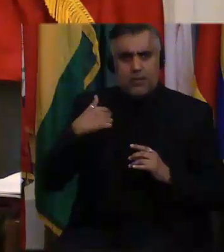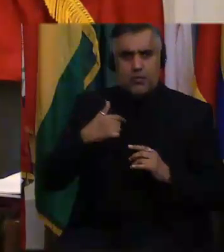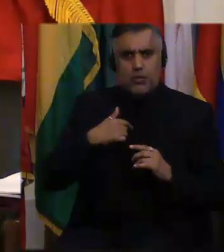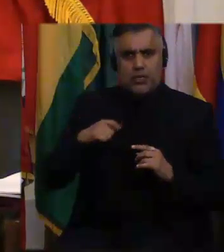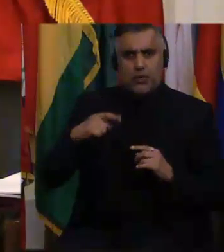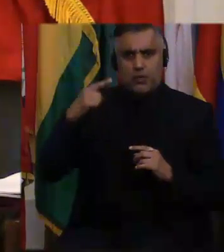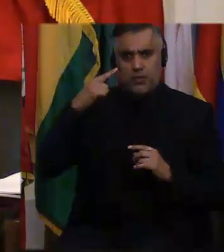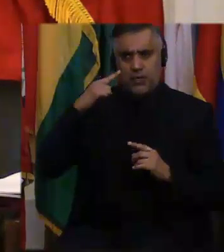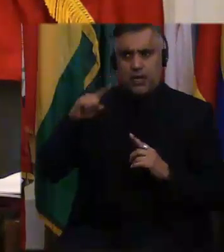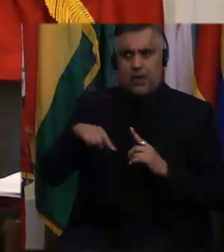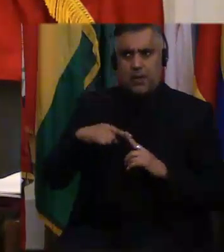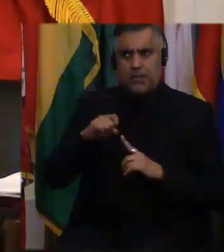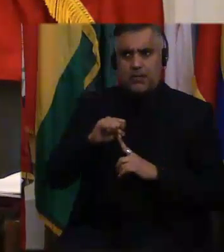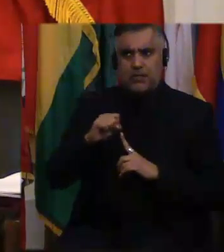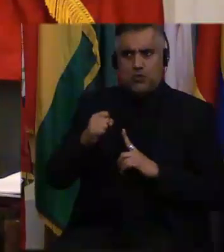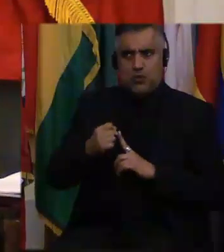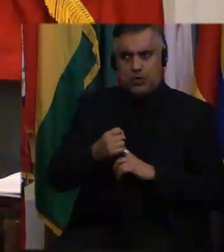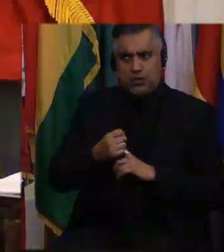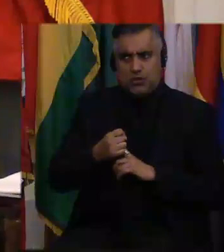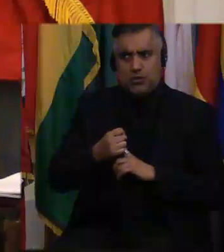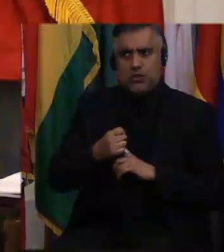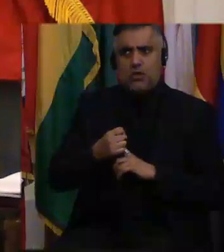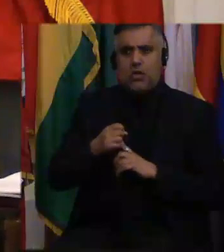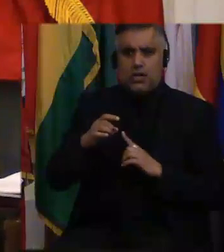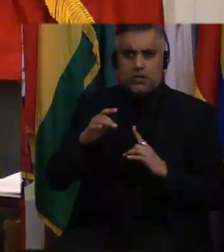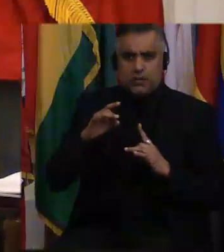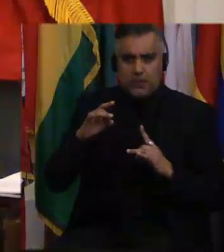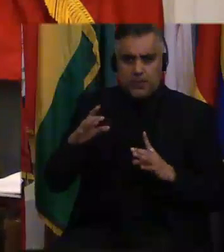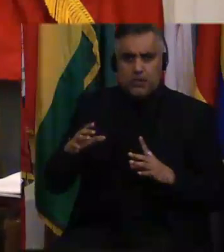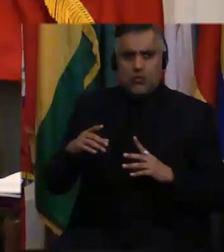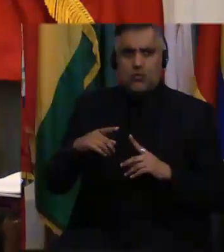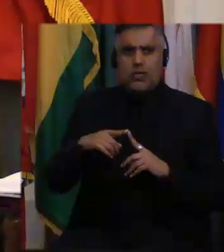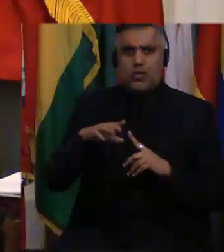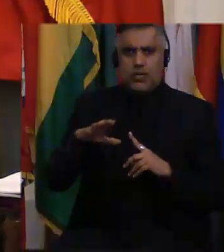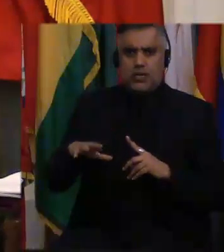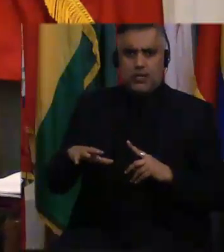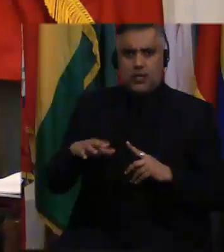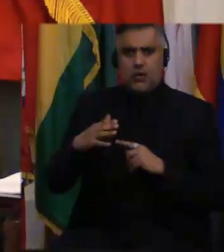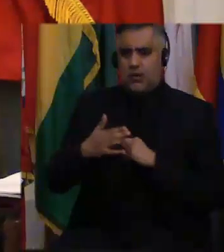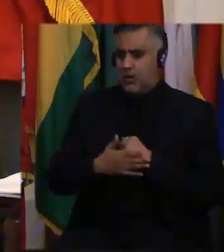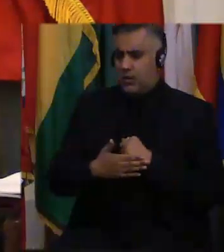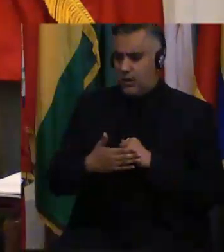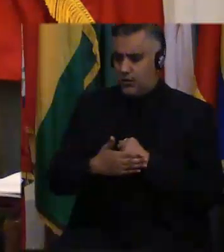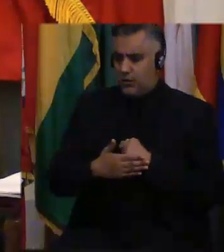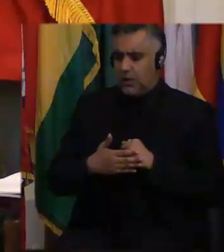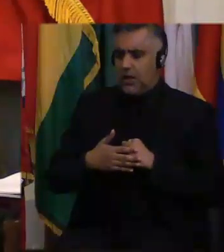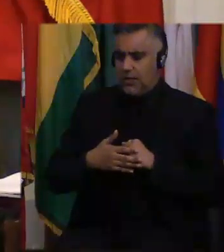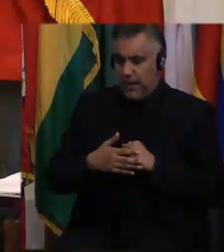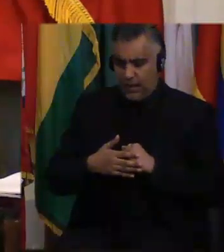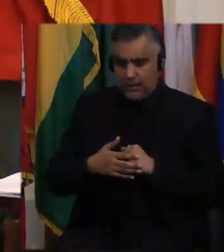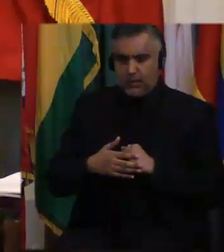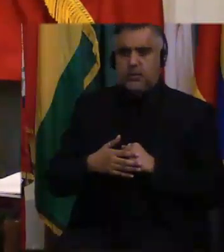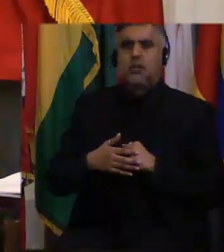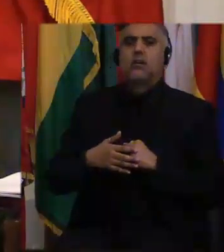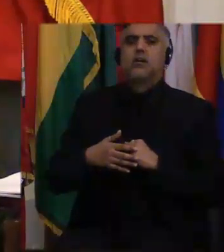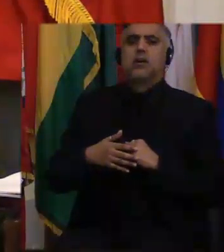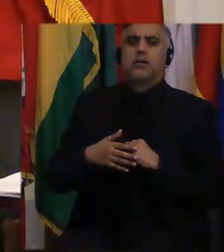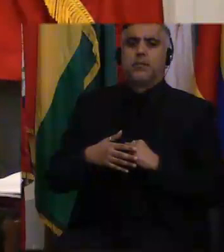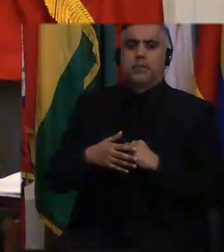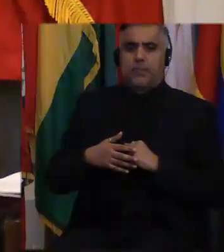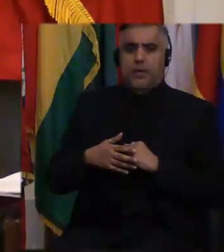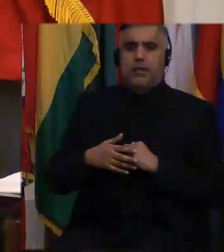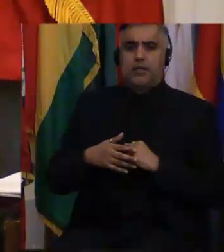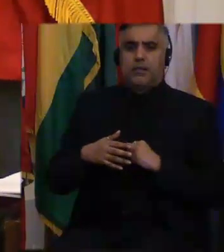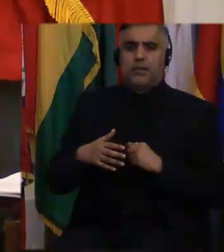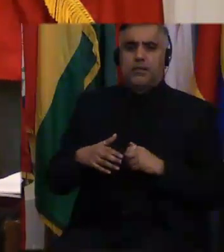sus países para arriesgarse a hacer una travesía de este tipo. Yo creo que eso requiere de